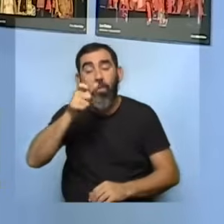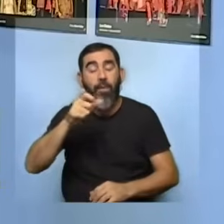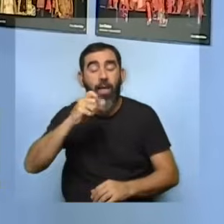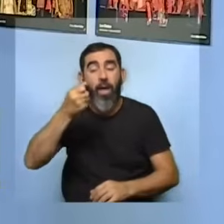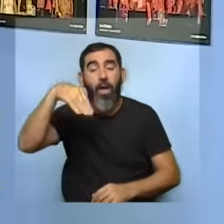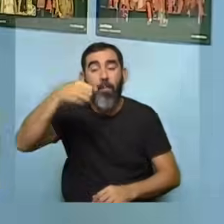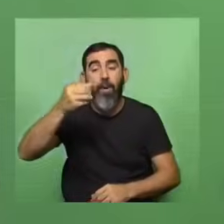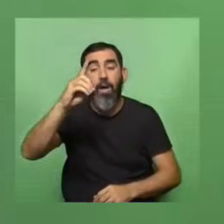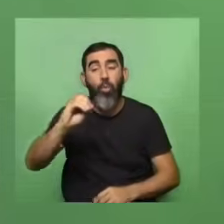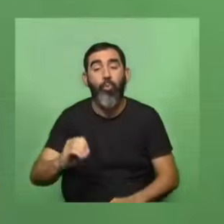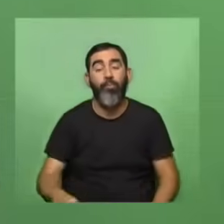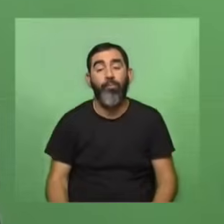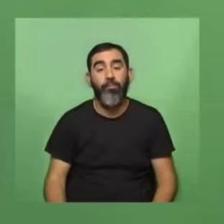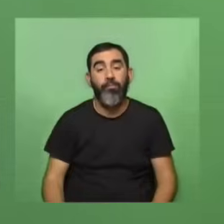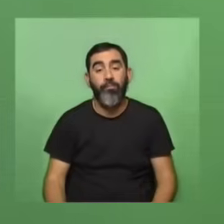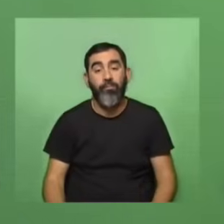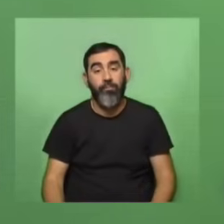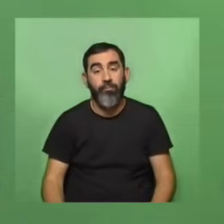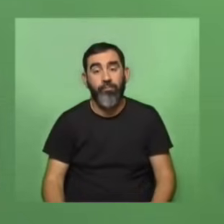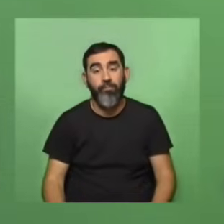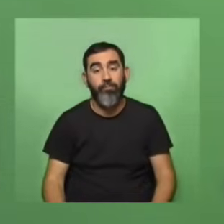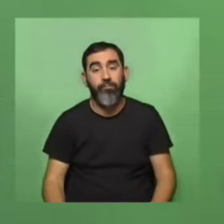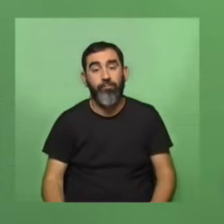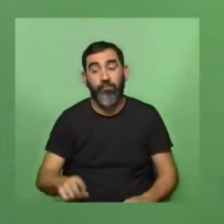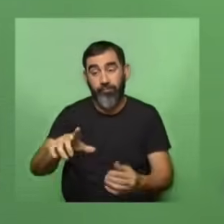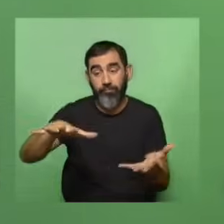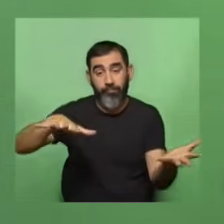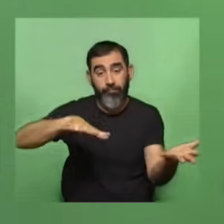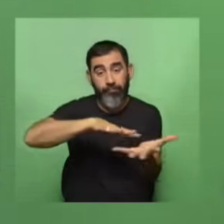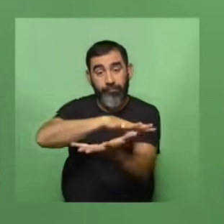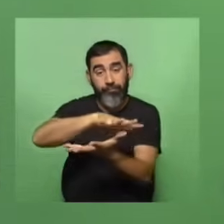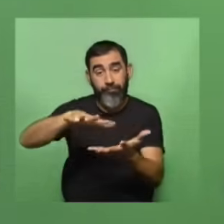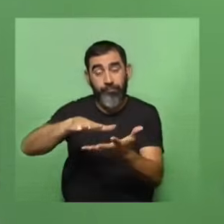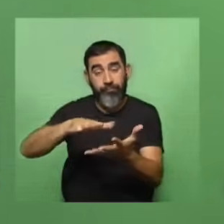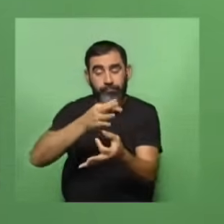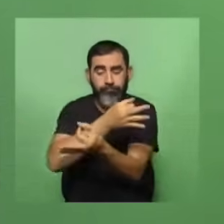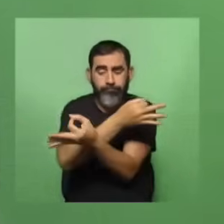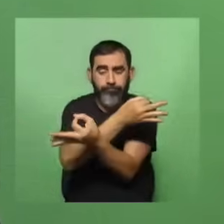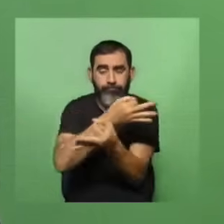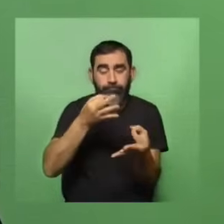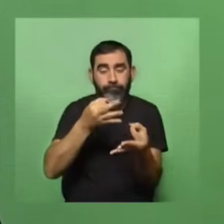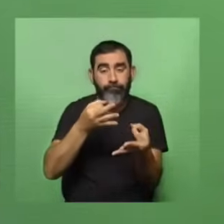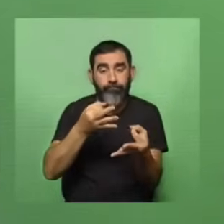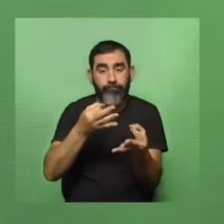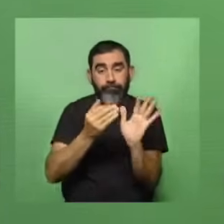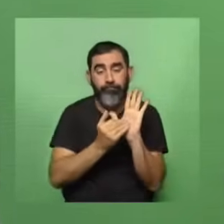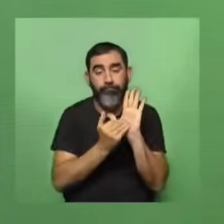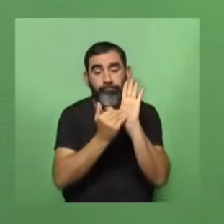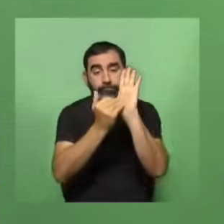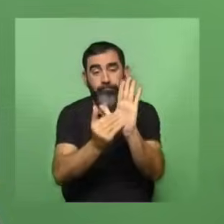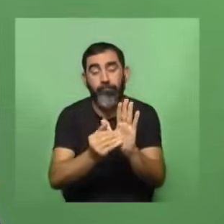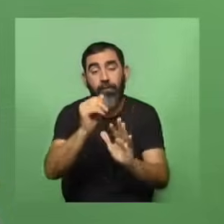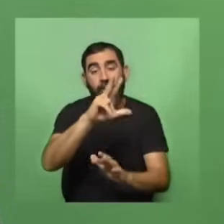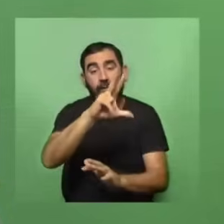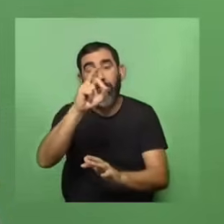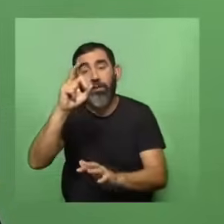Amado. En ese marco que tan bien nos va a presentar los